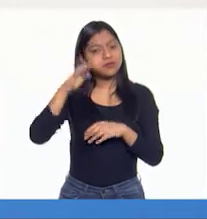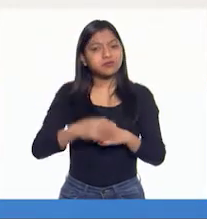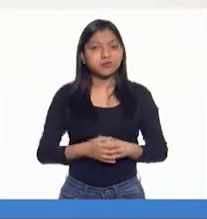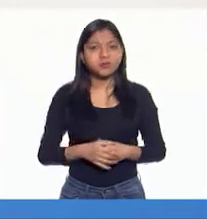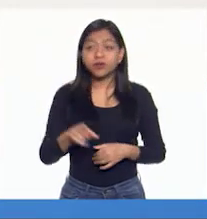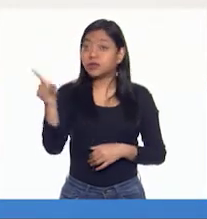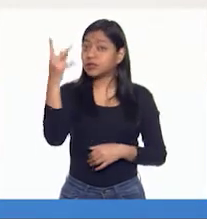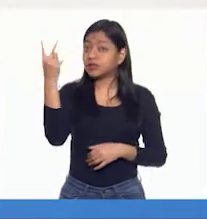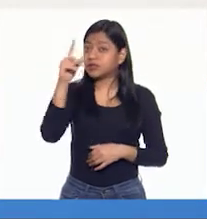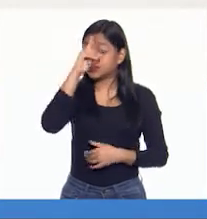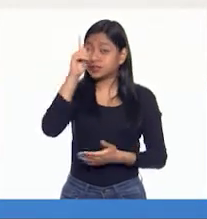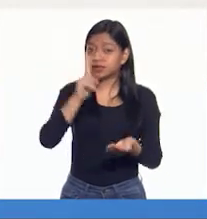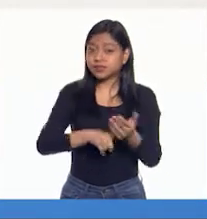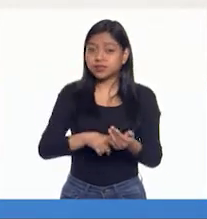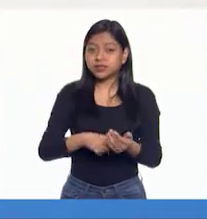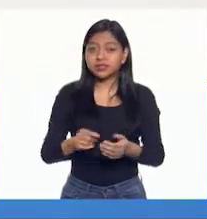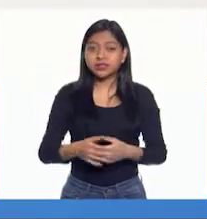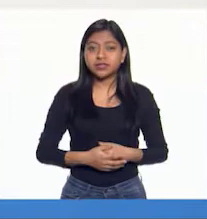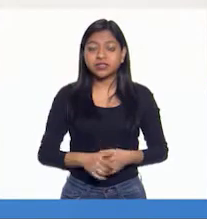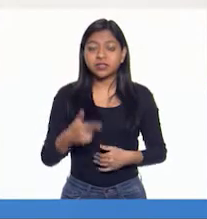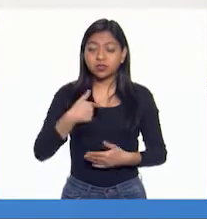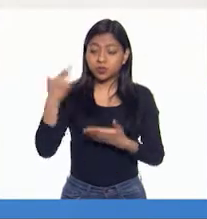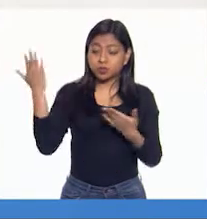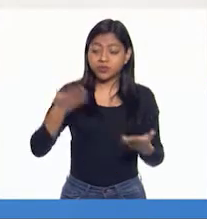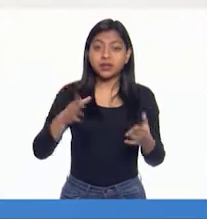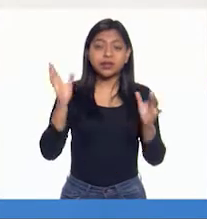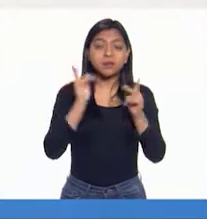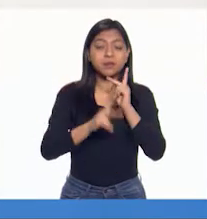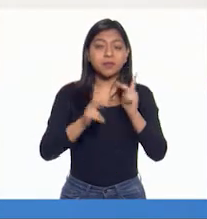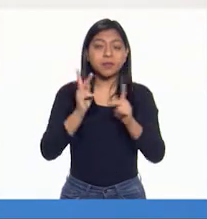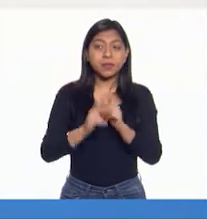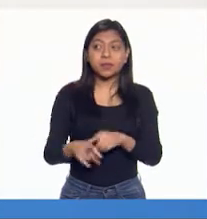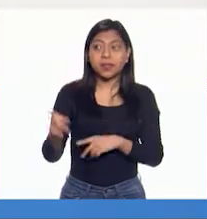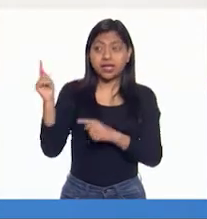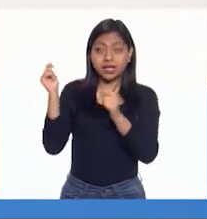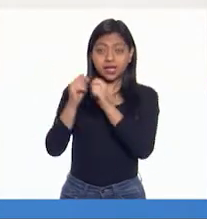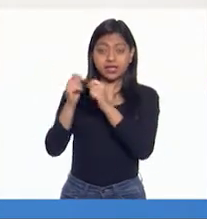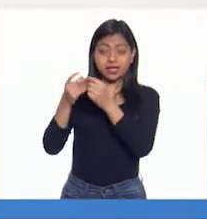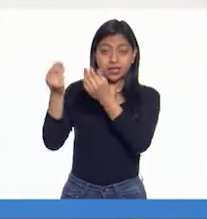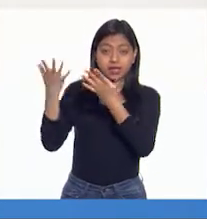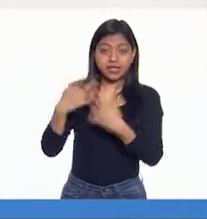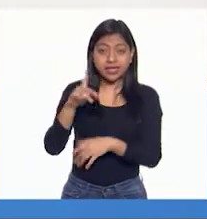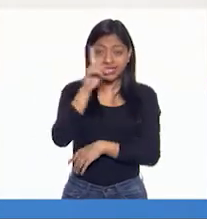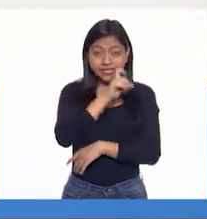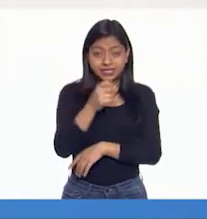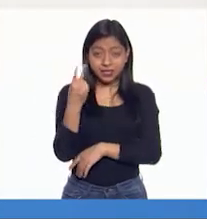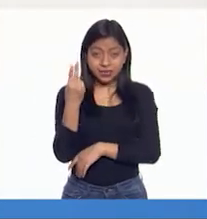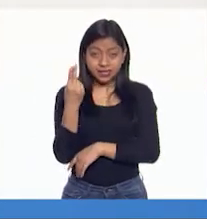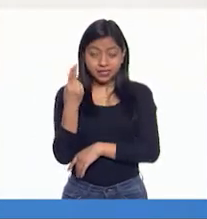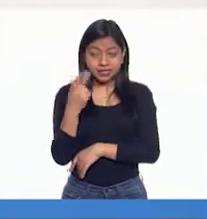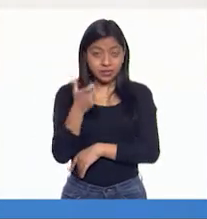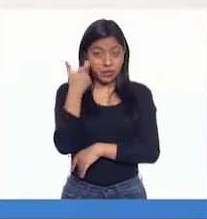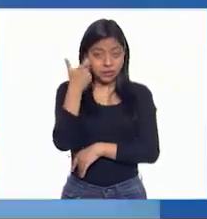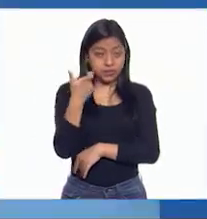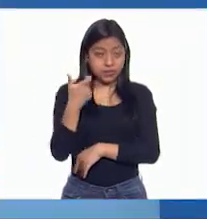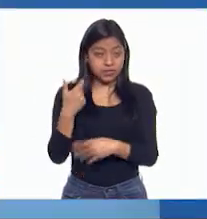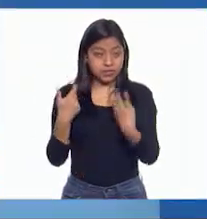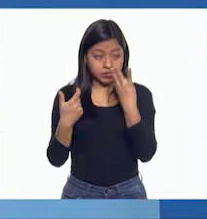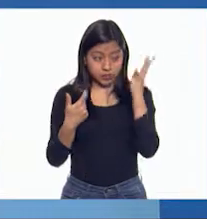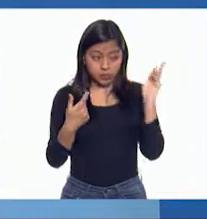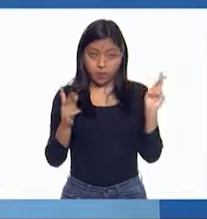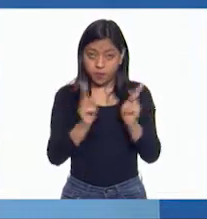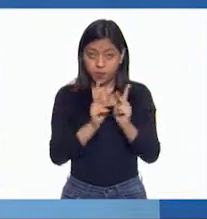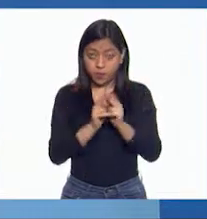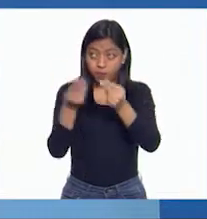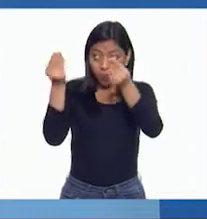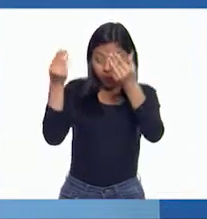¿Qué creen? ¿Qué pasó? ¿Qué pasó? Les venía a contar que mi tío nos dio 125 pesos a mí y a mis primos. Se deben de